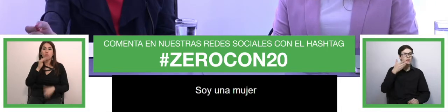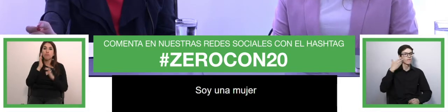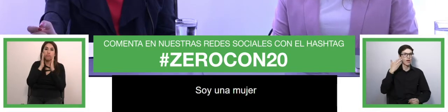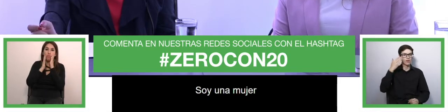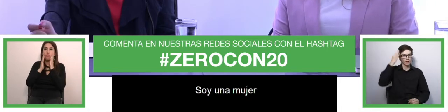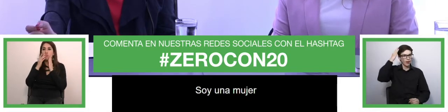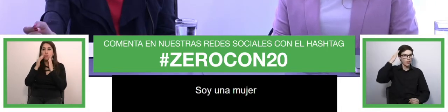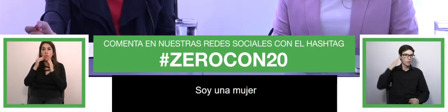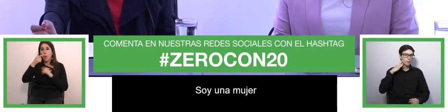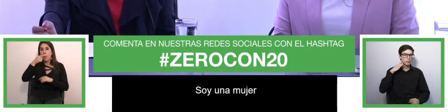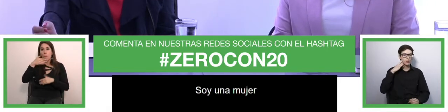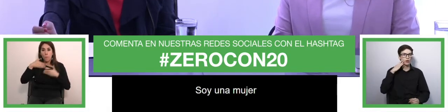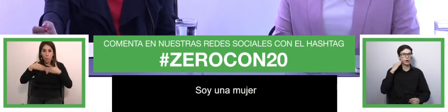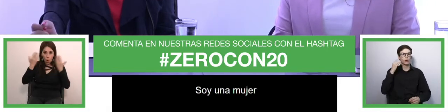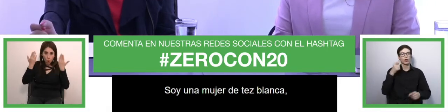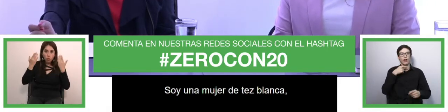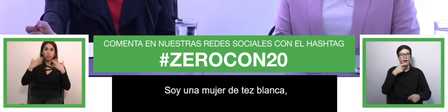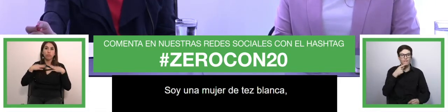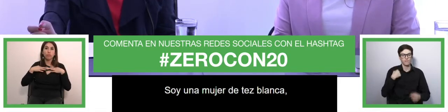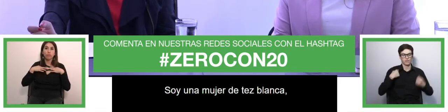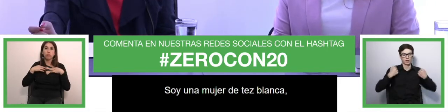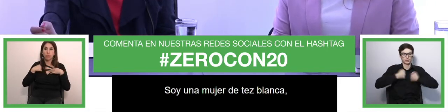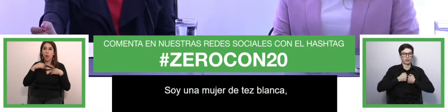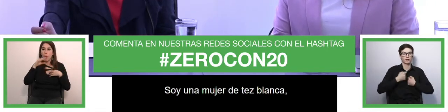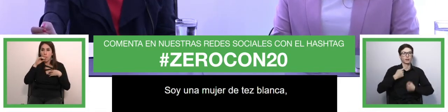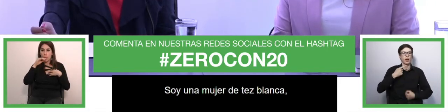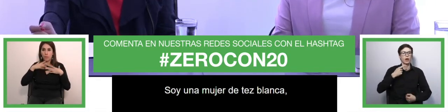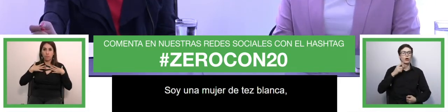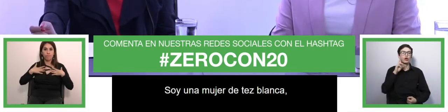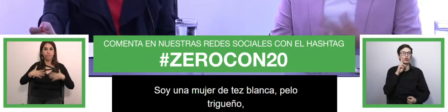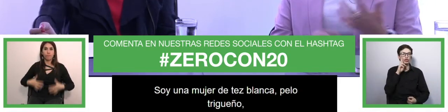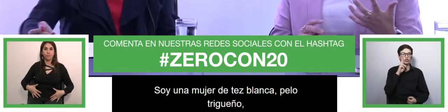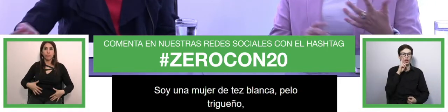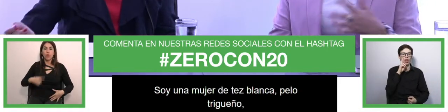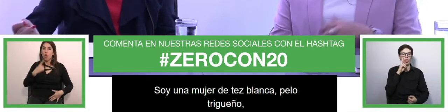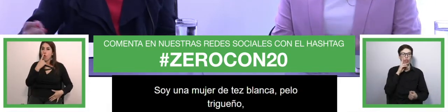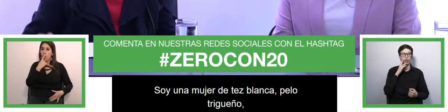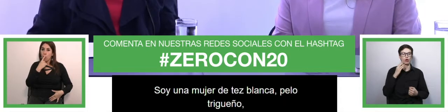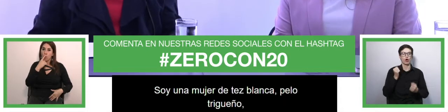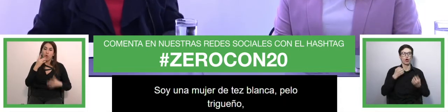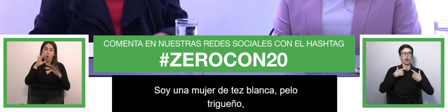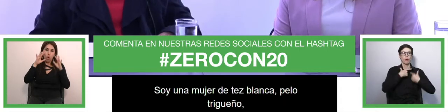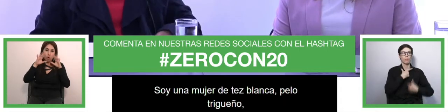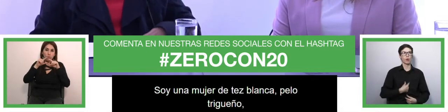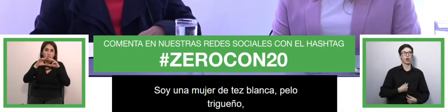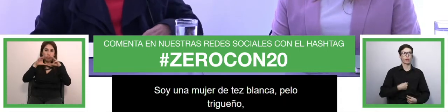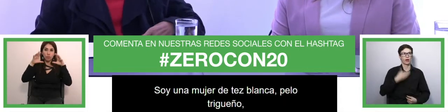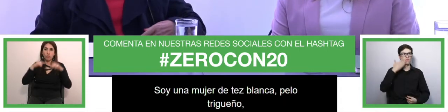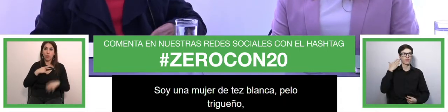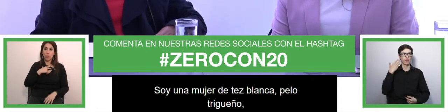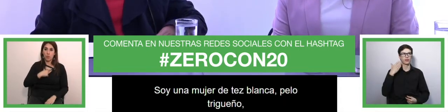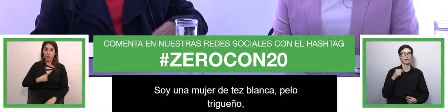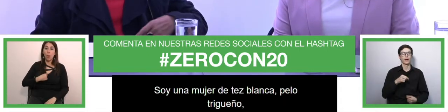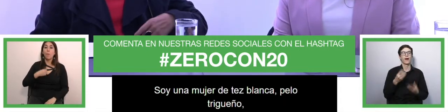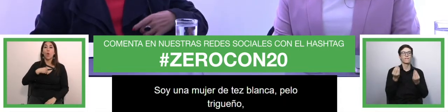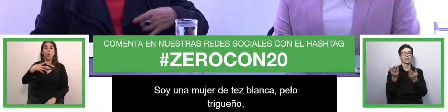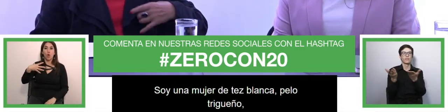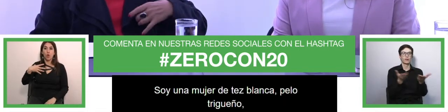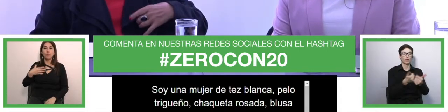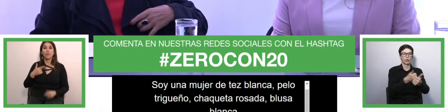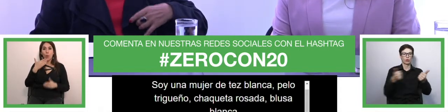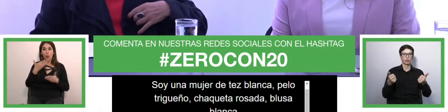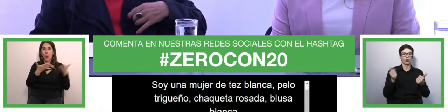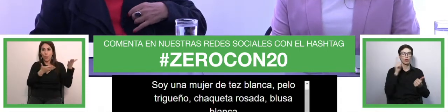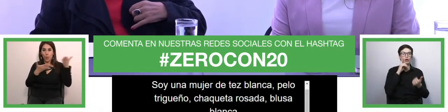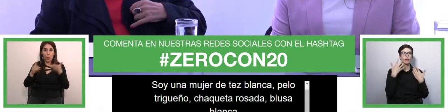color rosado con una blusa blanca. Bueno, bienvenidos a todos, a los que ya están conectados y